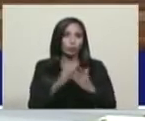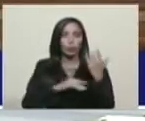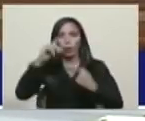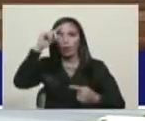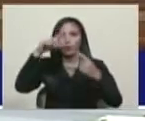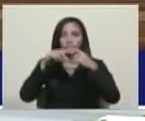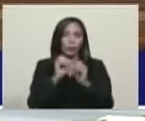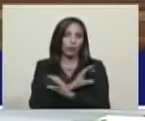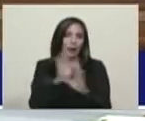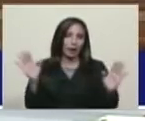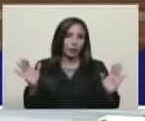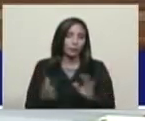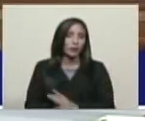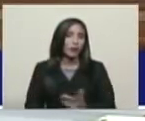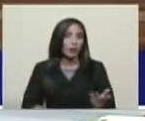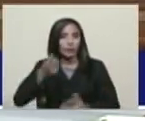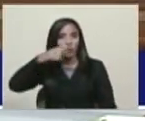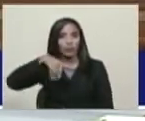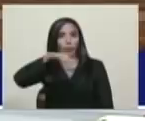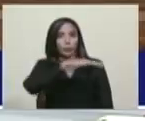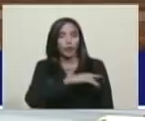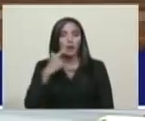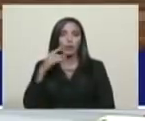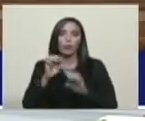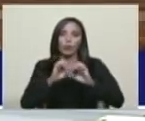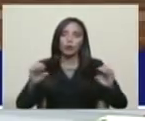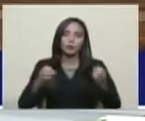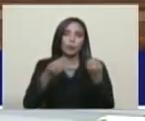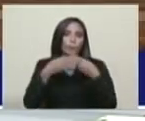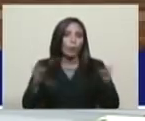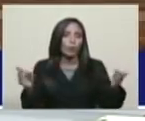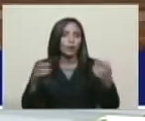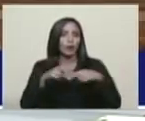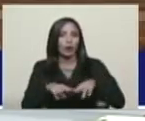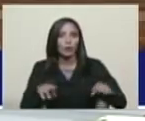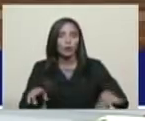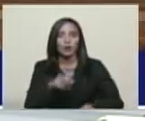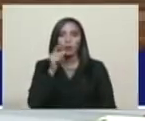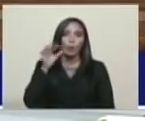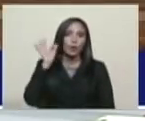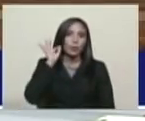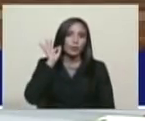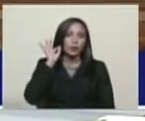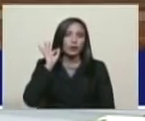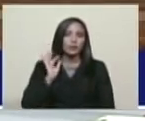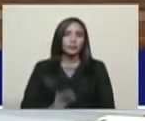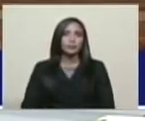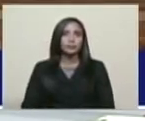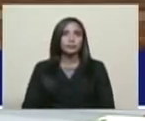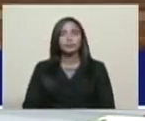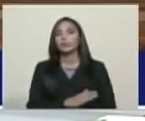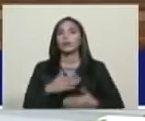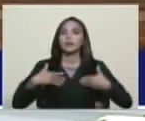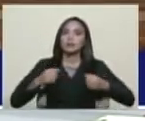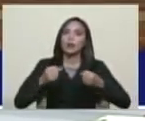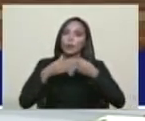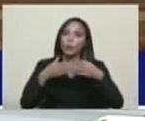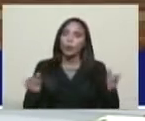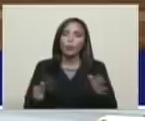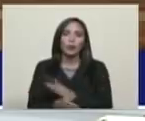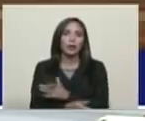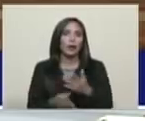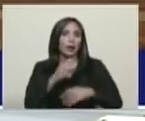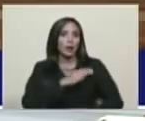objetivo, el pueblo de Venezuela, la educación pública de nuestros hijos y nuestras hijas, la salud pública barrio adentro,